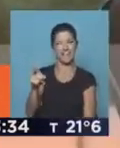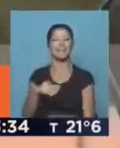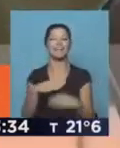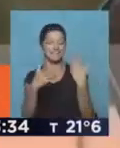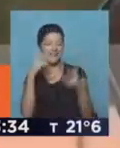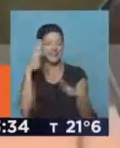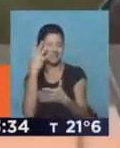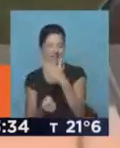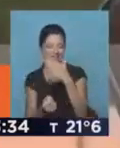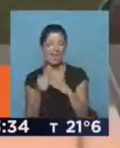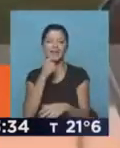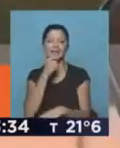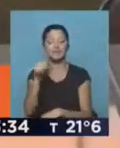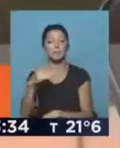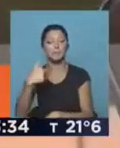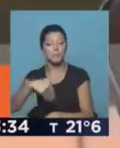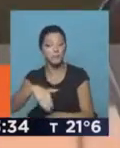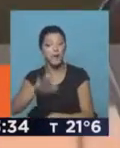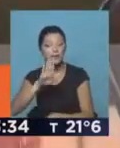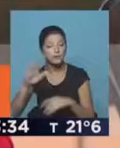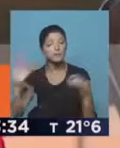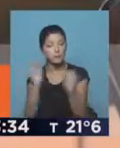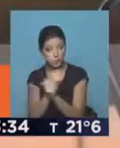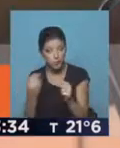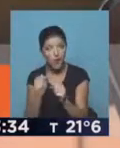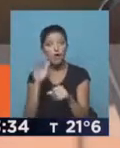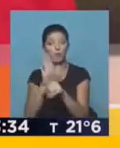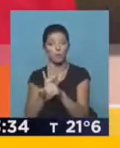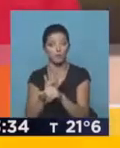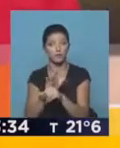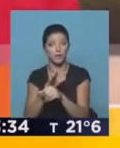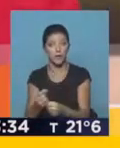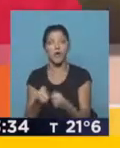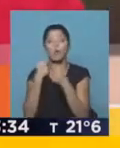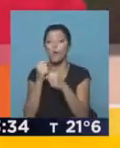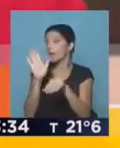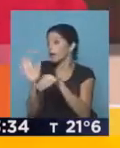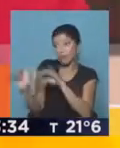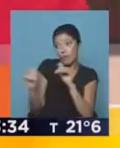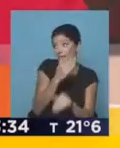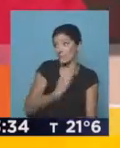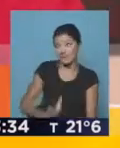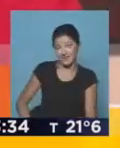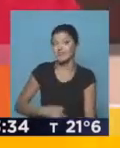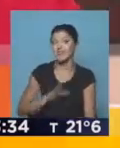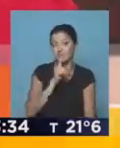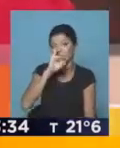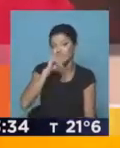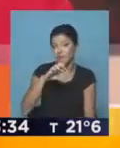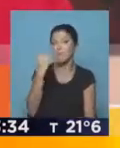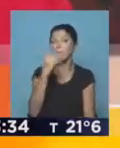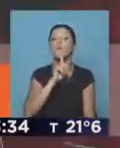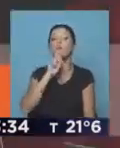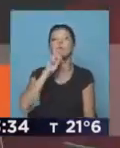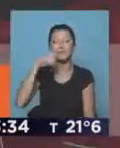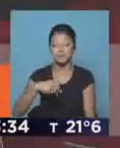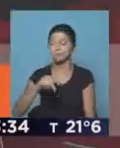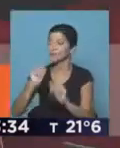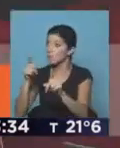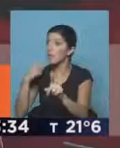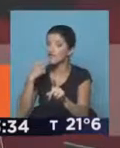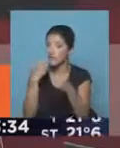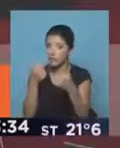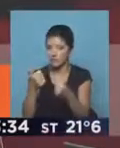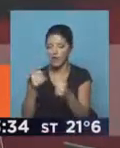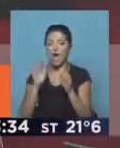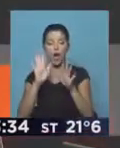estaría yendo a la refundación de Turquía, sí, de algún a lo Putin. Sí. Exactamente. También hay un tema, vos lo mencionabas, Inde, ¿qué hace la